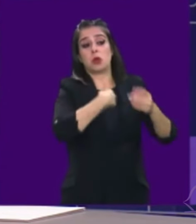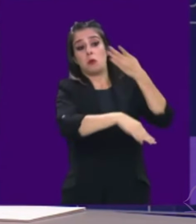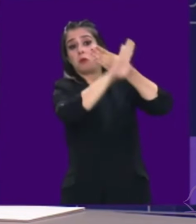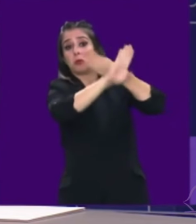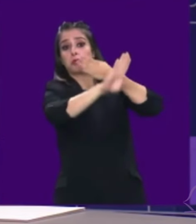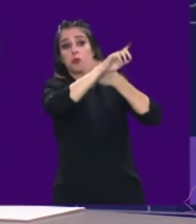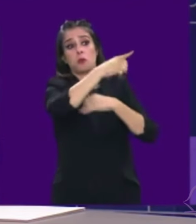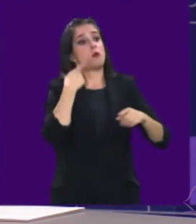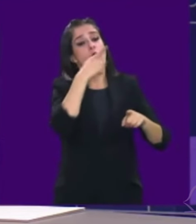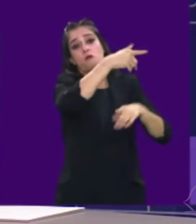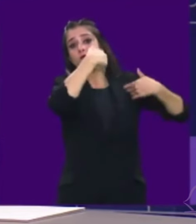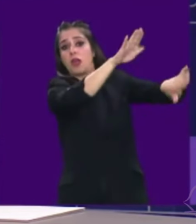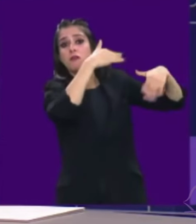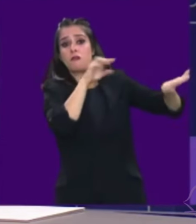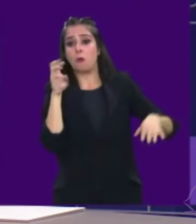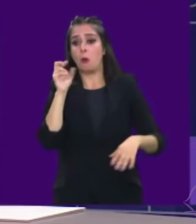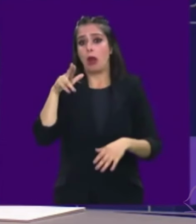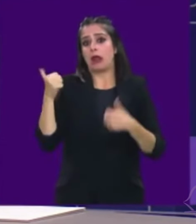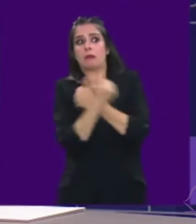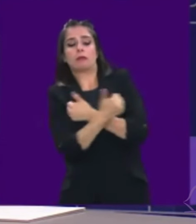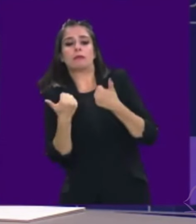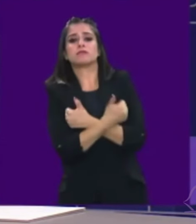sucias. Morena le dio el tiro de gracia a la denuncia. Por eso, cuando te presumen que bajaron los delitos, lo que ocultaron fueron